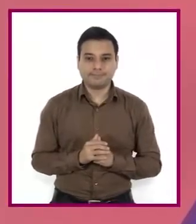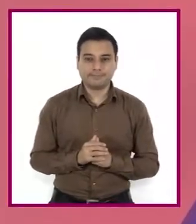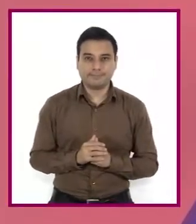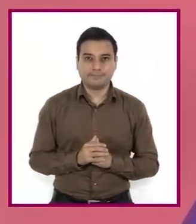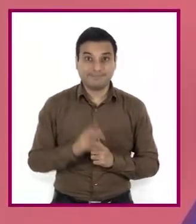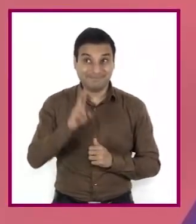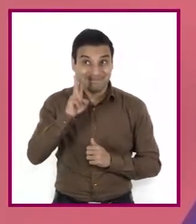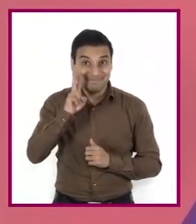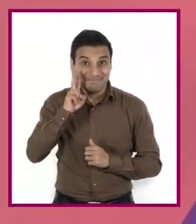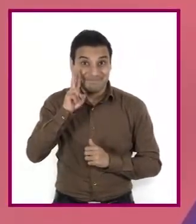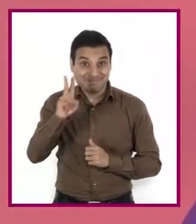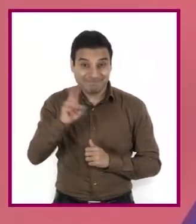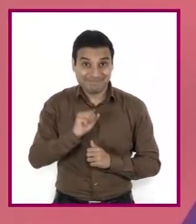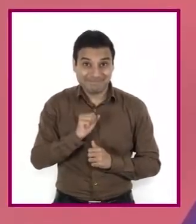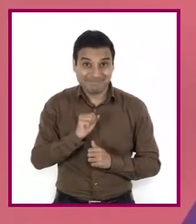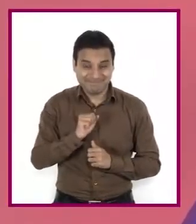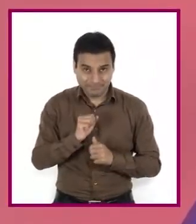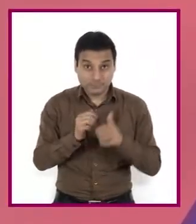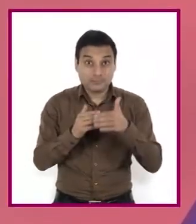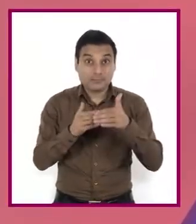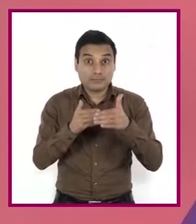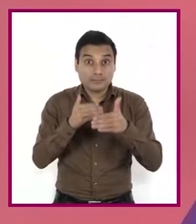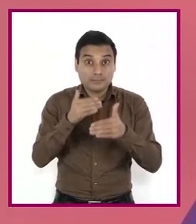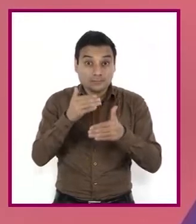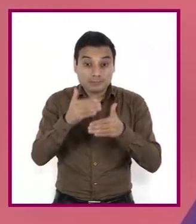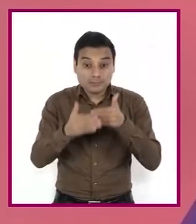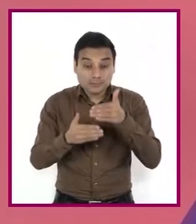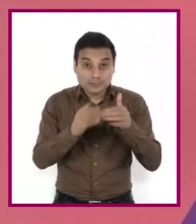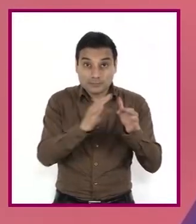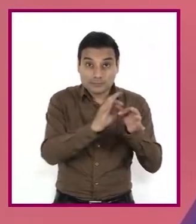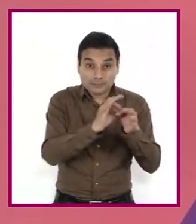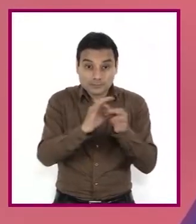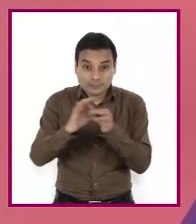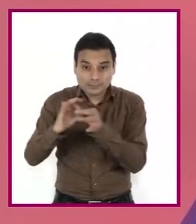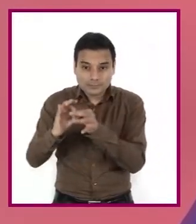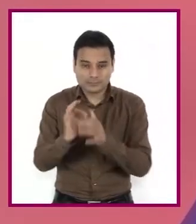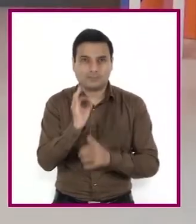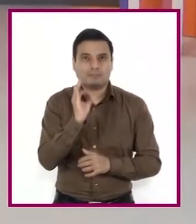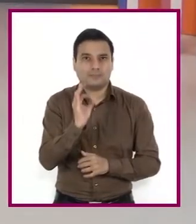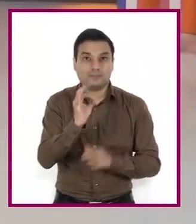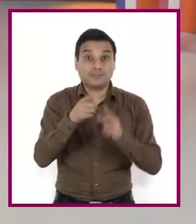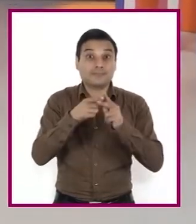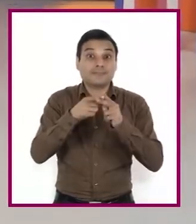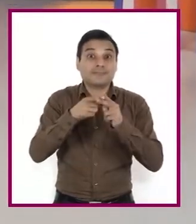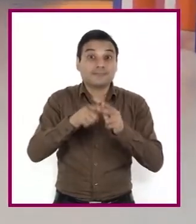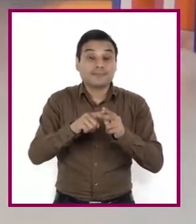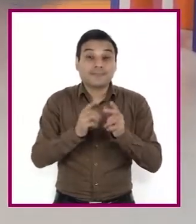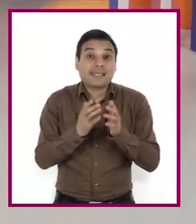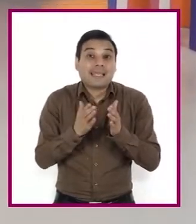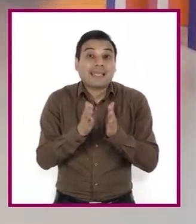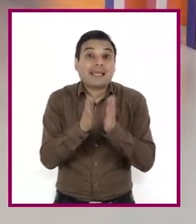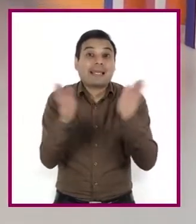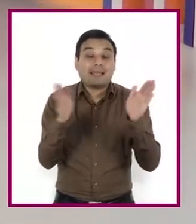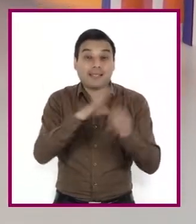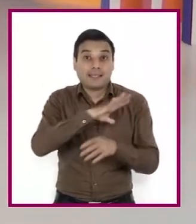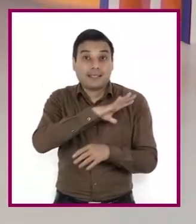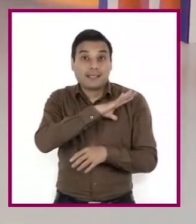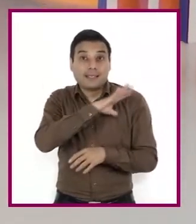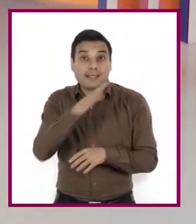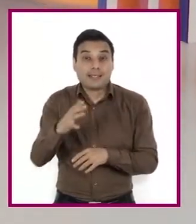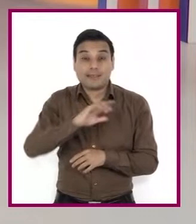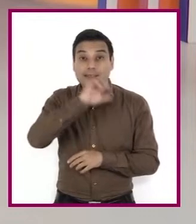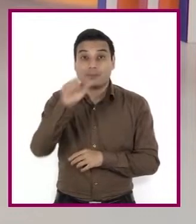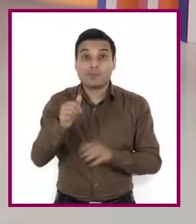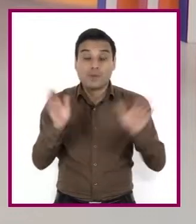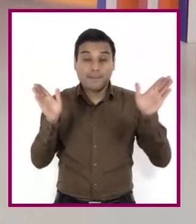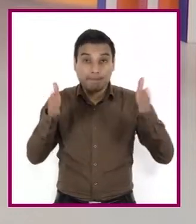Observen cómo la progresión no es incorrecta, pues va de lo general a lo particular. Es decir, al